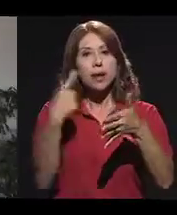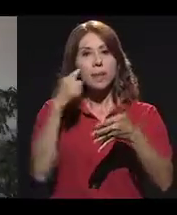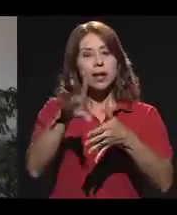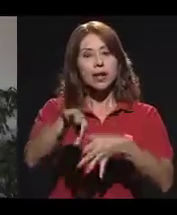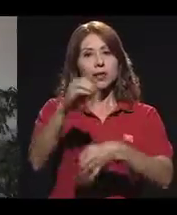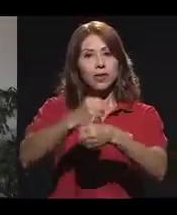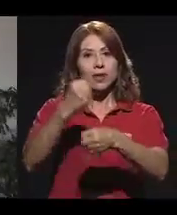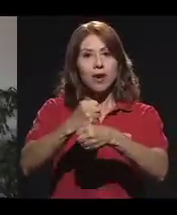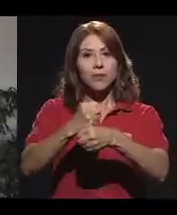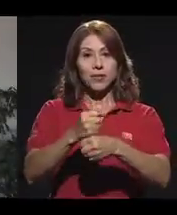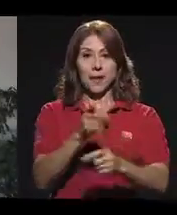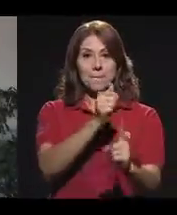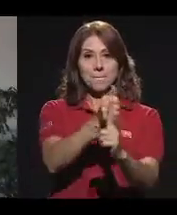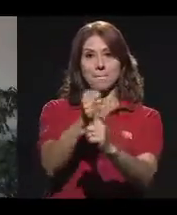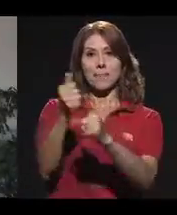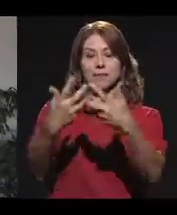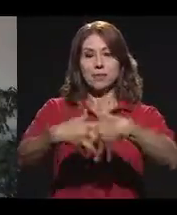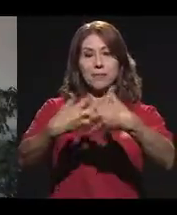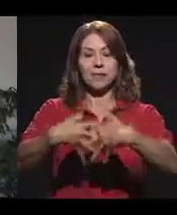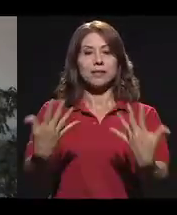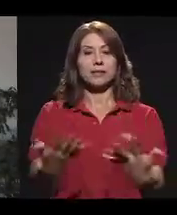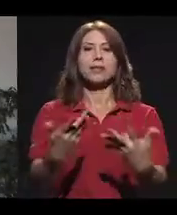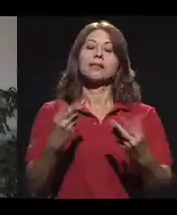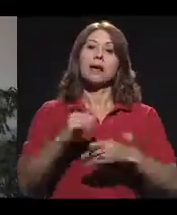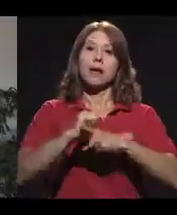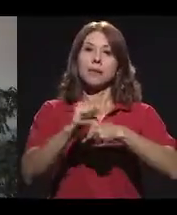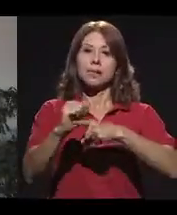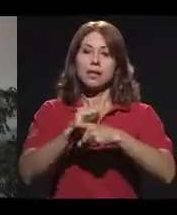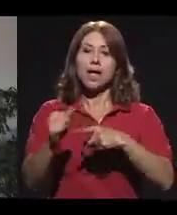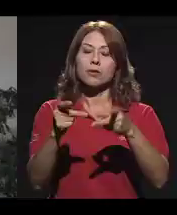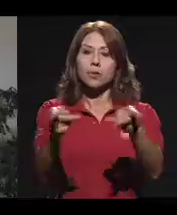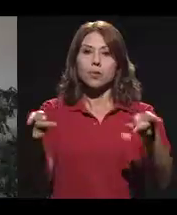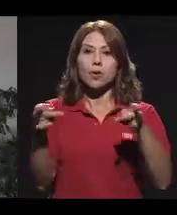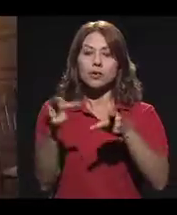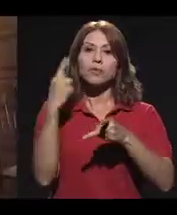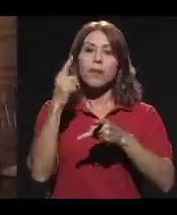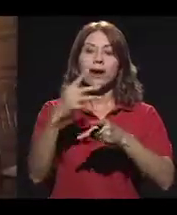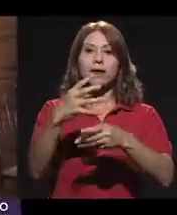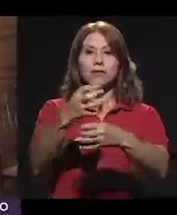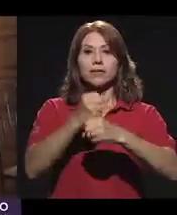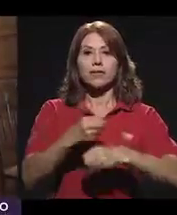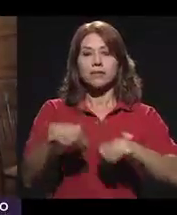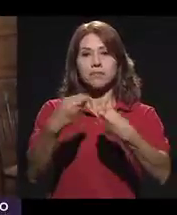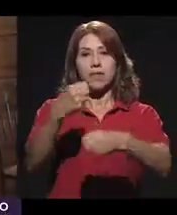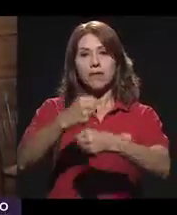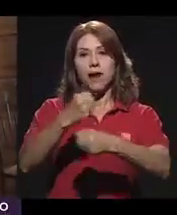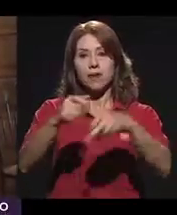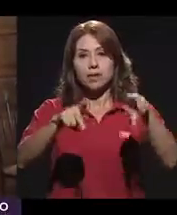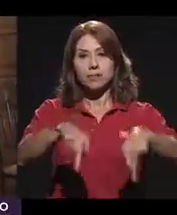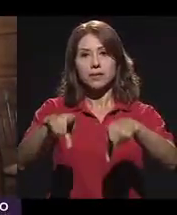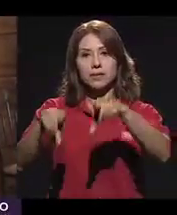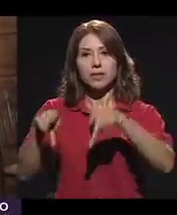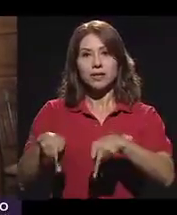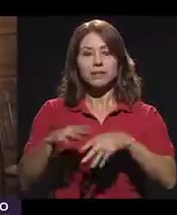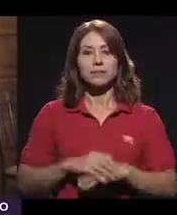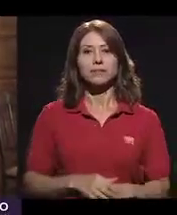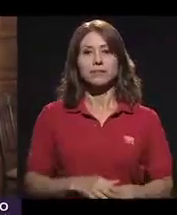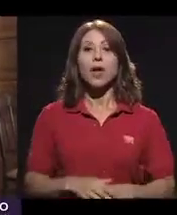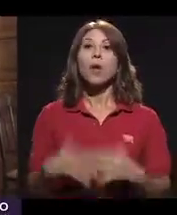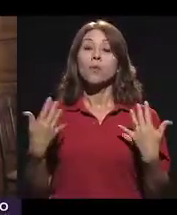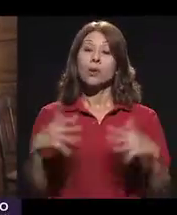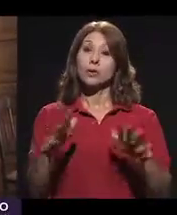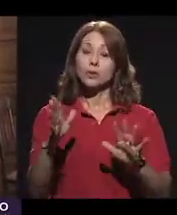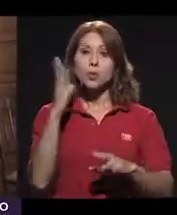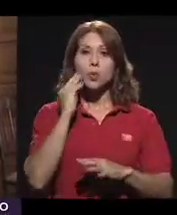las empresas son las que están facilitando los puestos para recibir a la gente que se refiere por parte del ministerio. Pues ha sido una experiencia